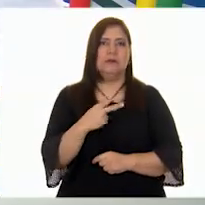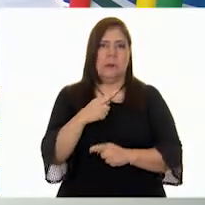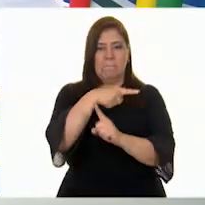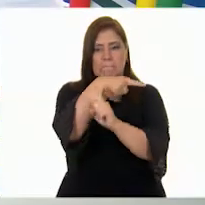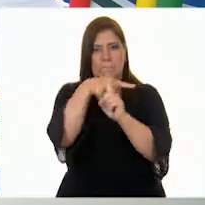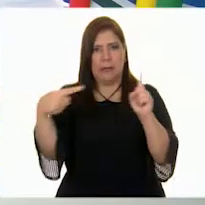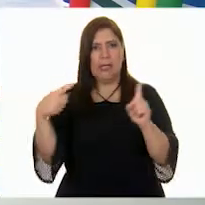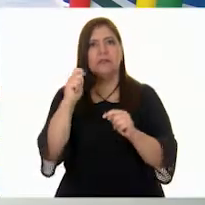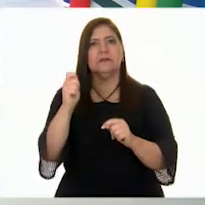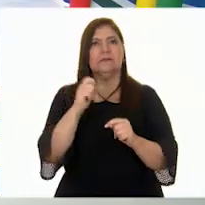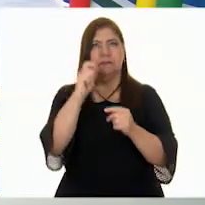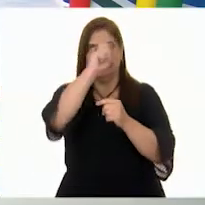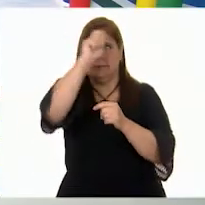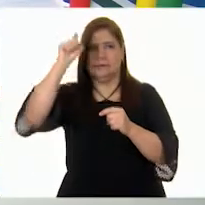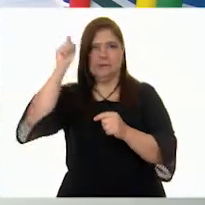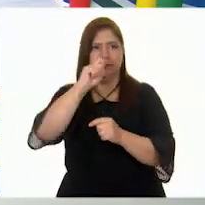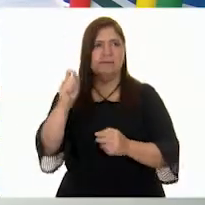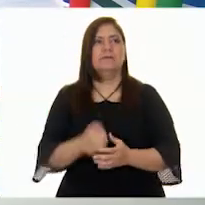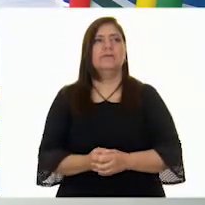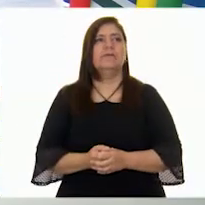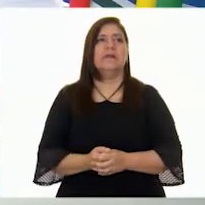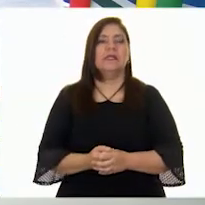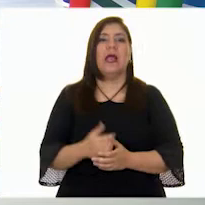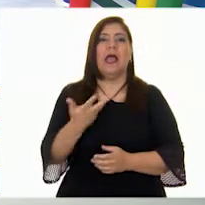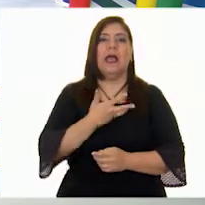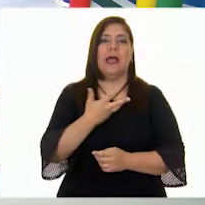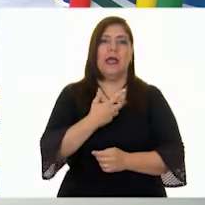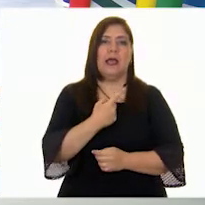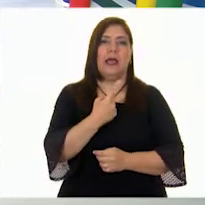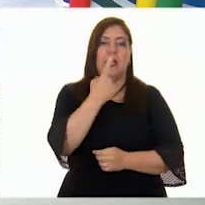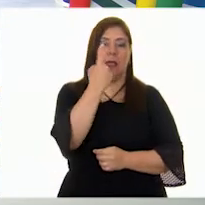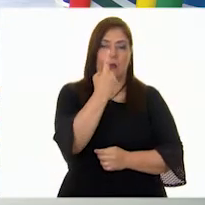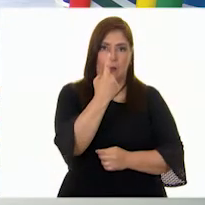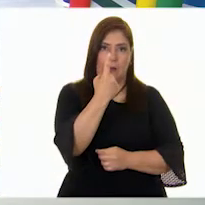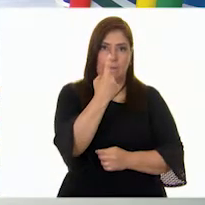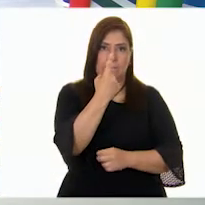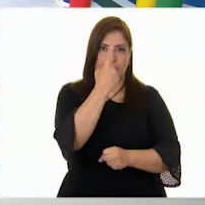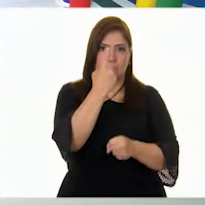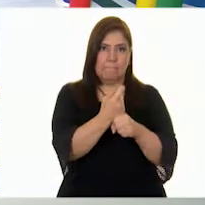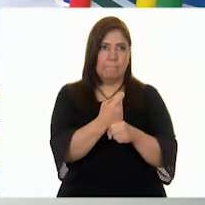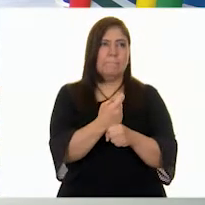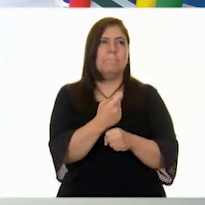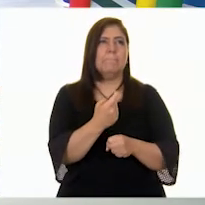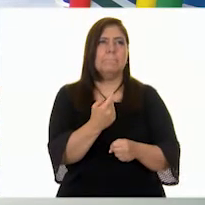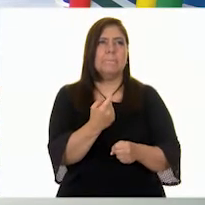Muy bien. Entonces tenemos un primer